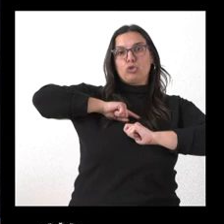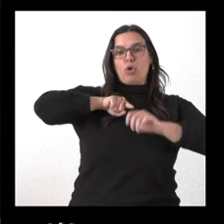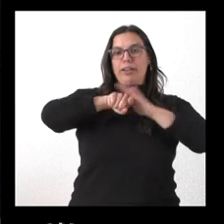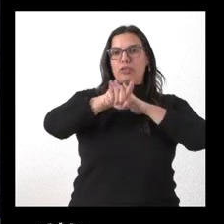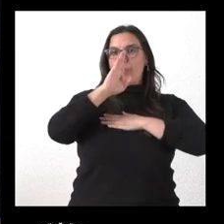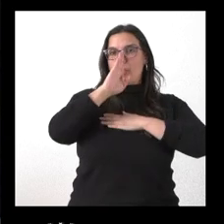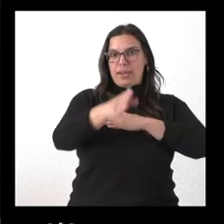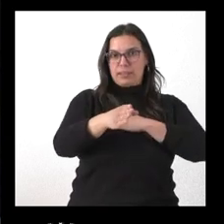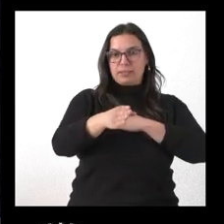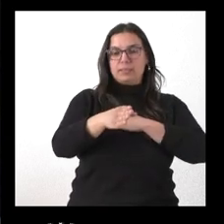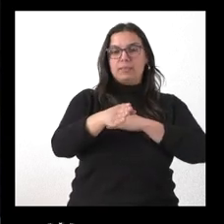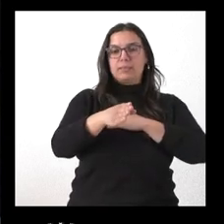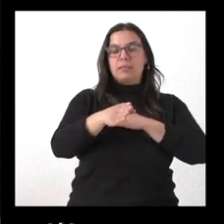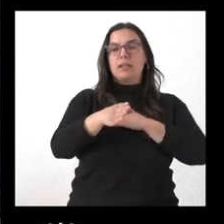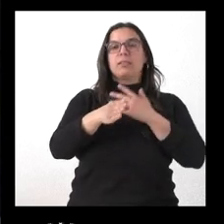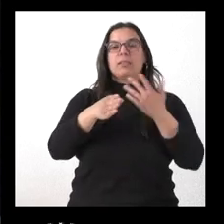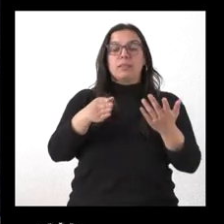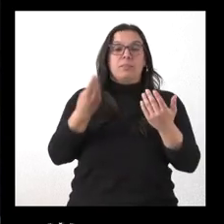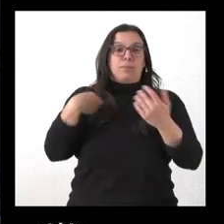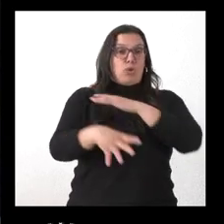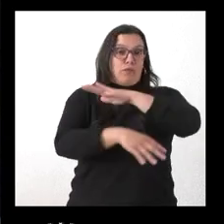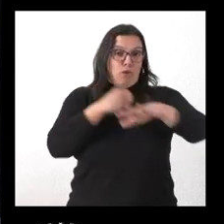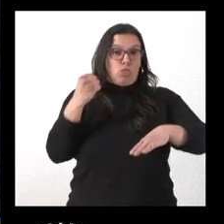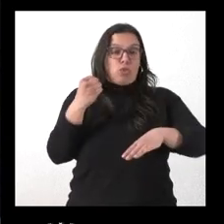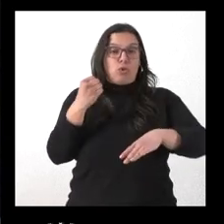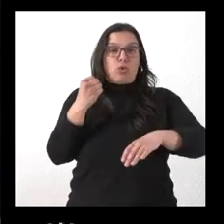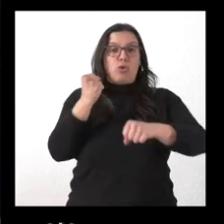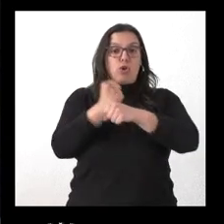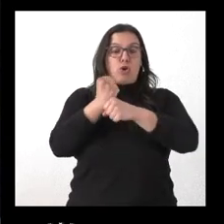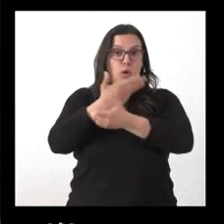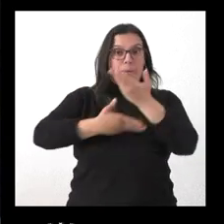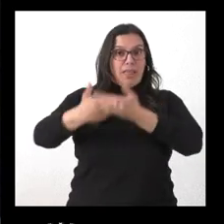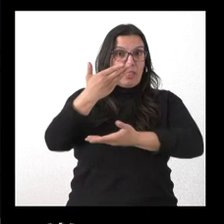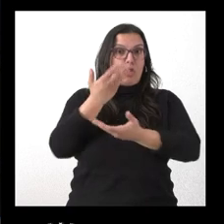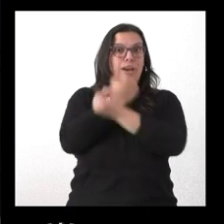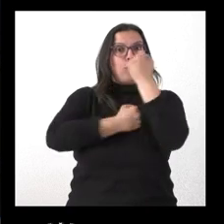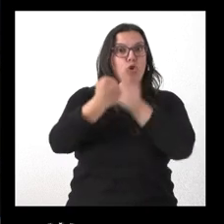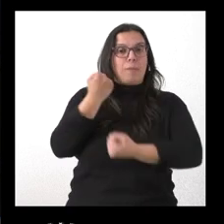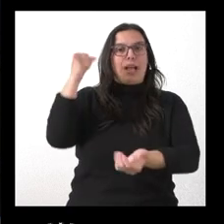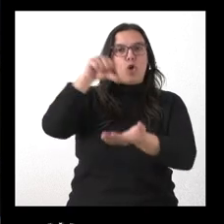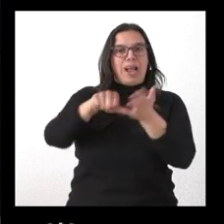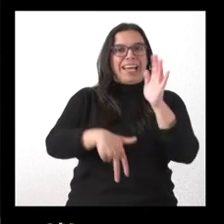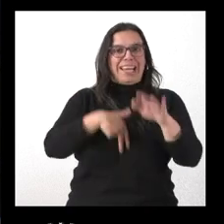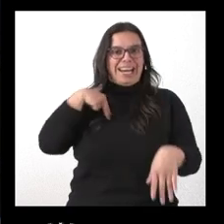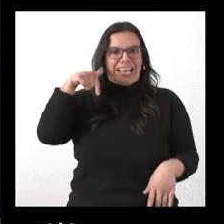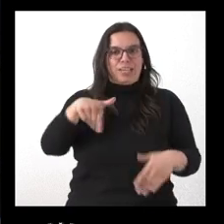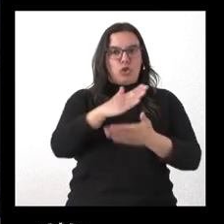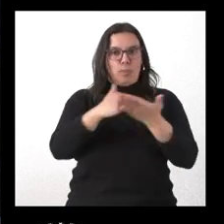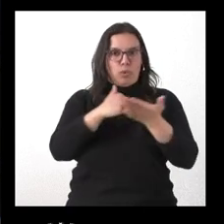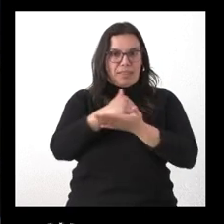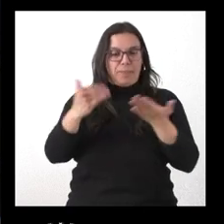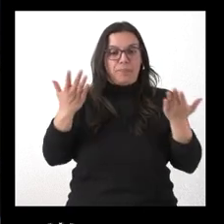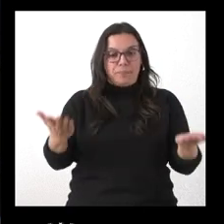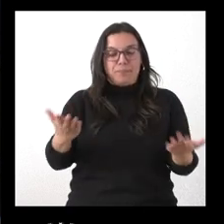Autónoma y que da lugar al denominado fondo de cooperación económica local general de nuestra comunidad